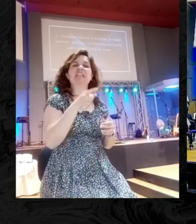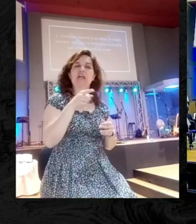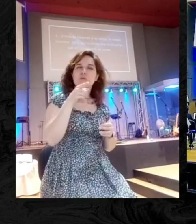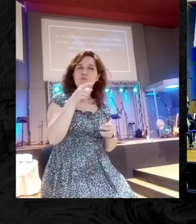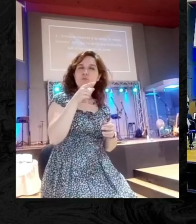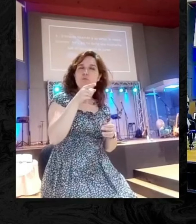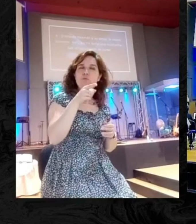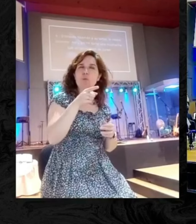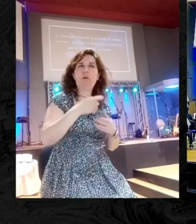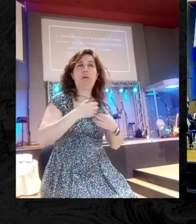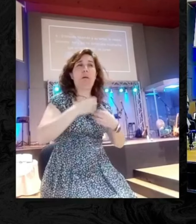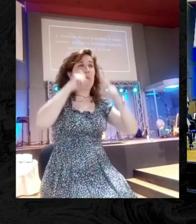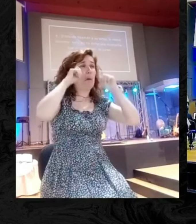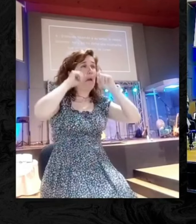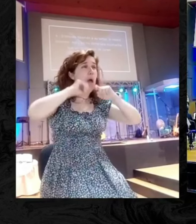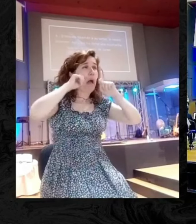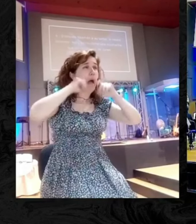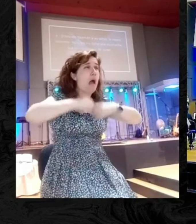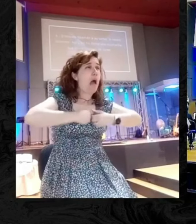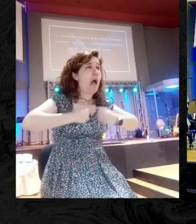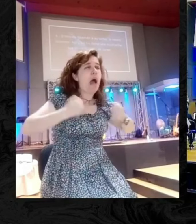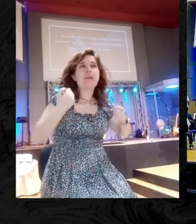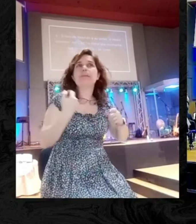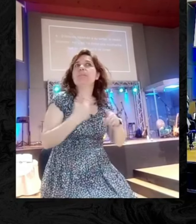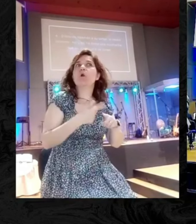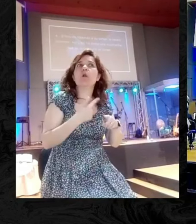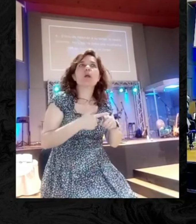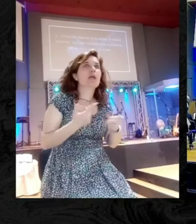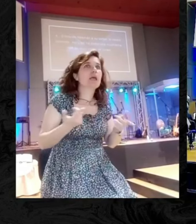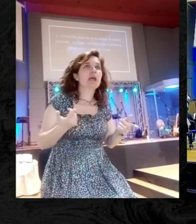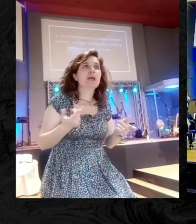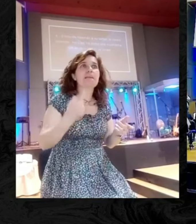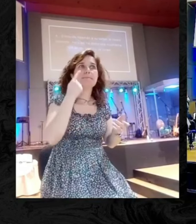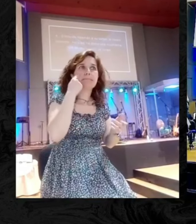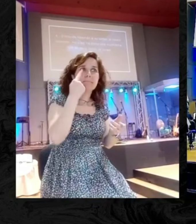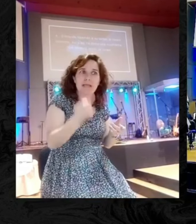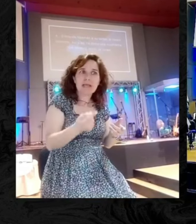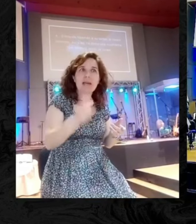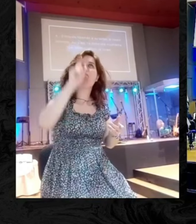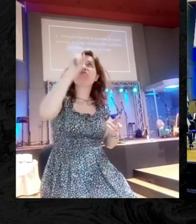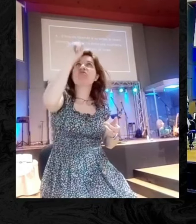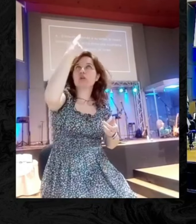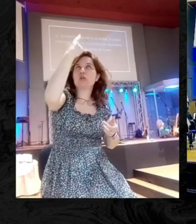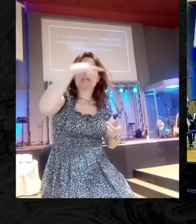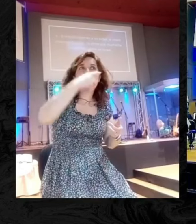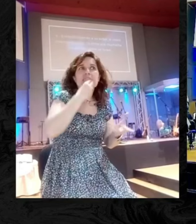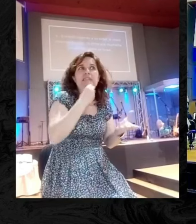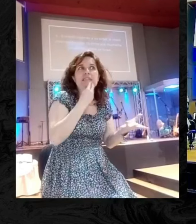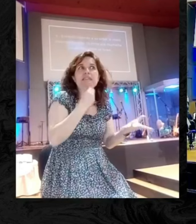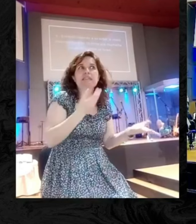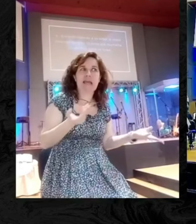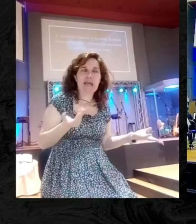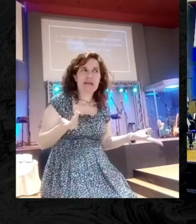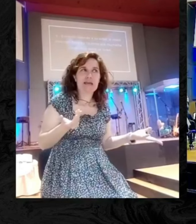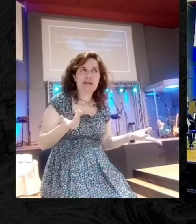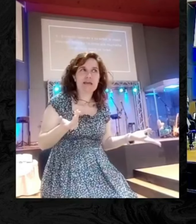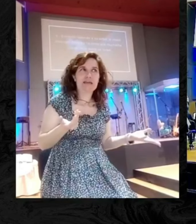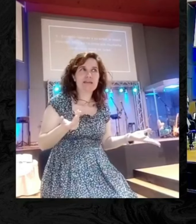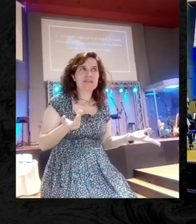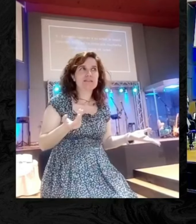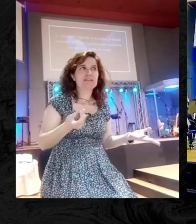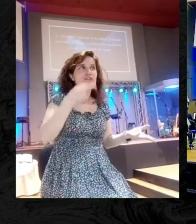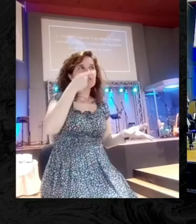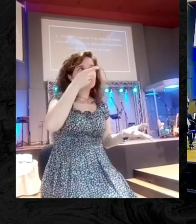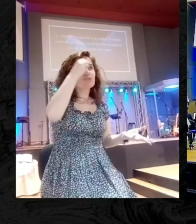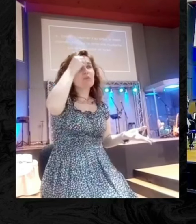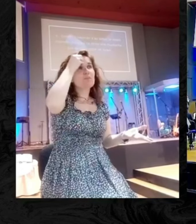vestidos es que Acaso no hay Dios Dios en Israel en otras palabras se ha cortado la mano de Dios Tú crees que en